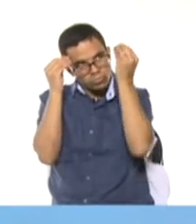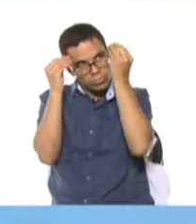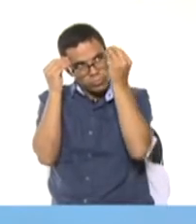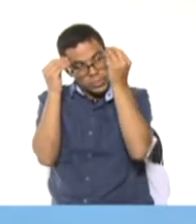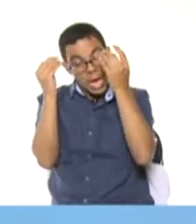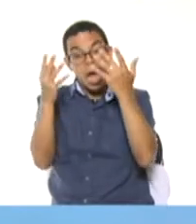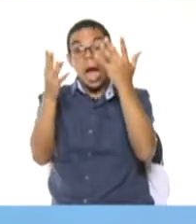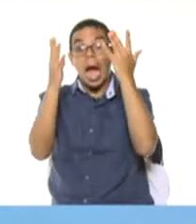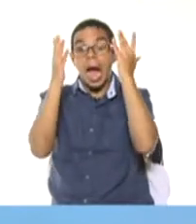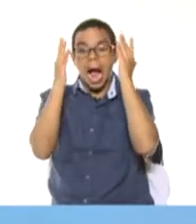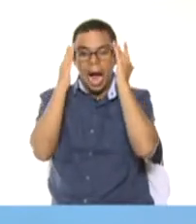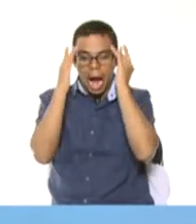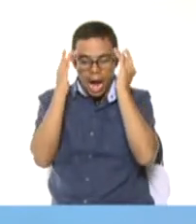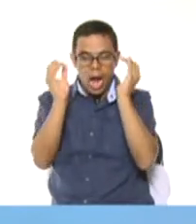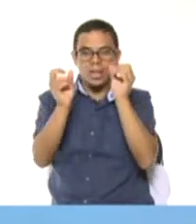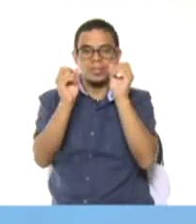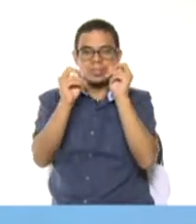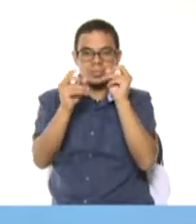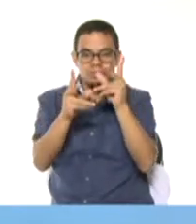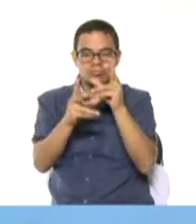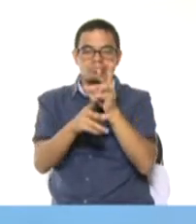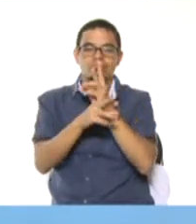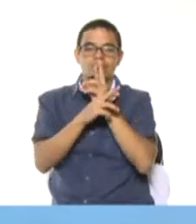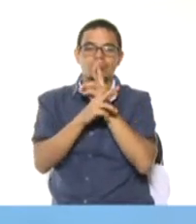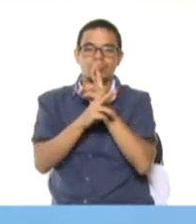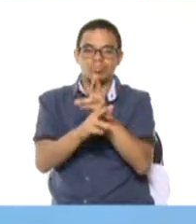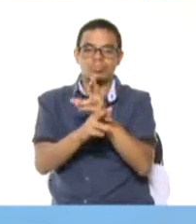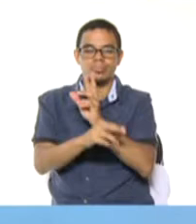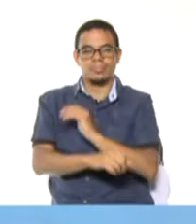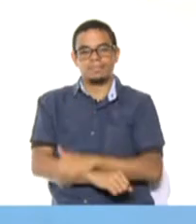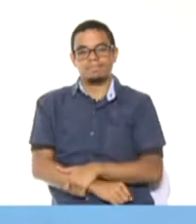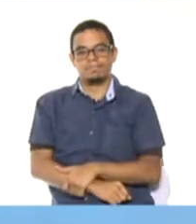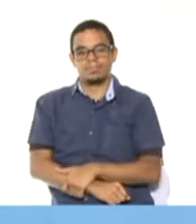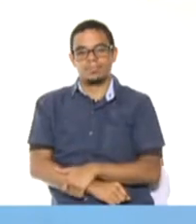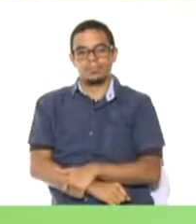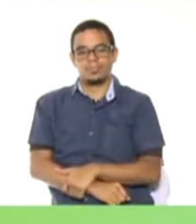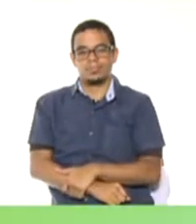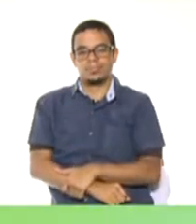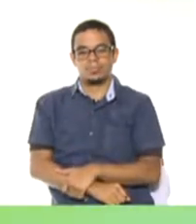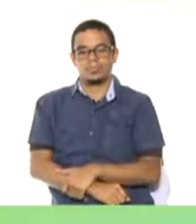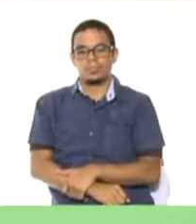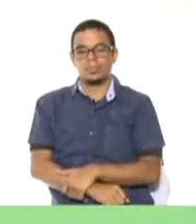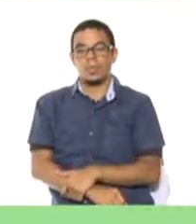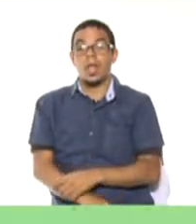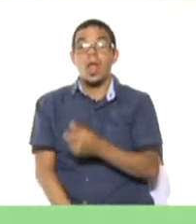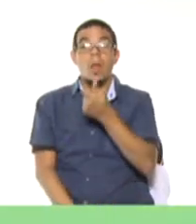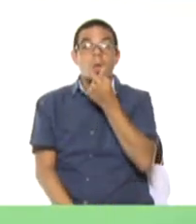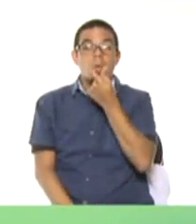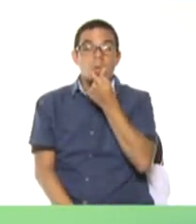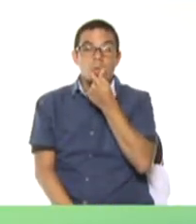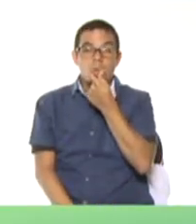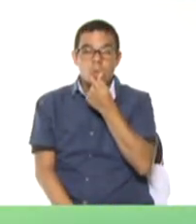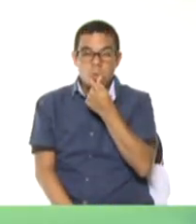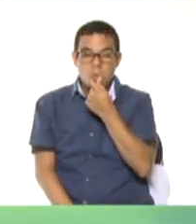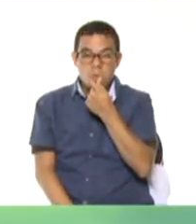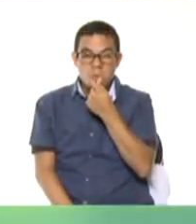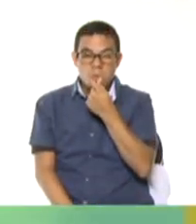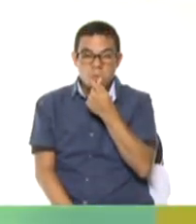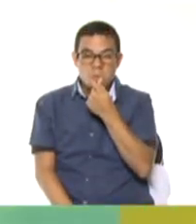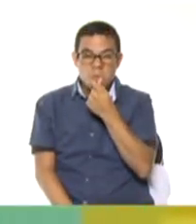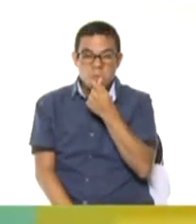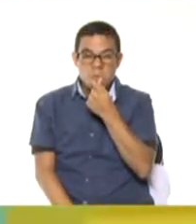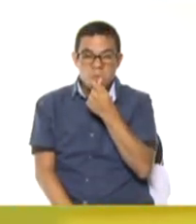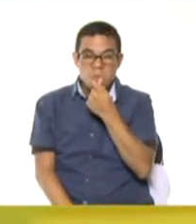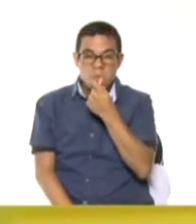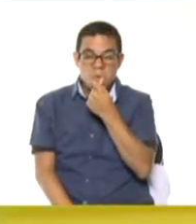y lo adivine o lo pueda... o puede haber la diferencia. El pito. Ah,